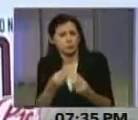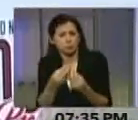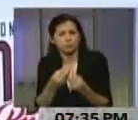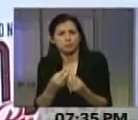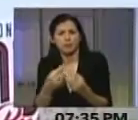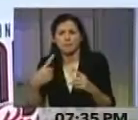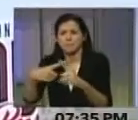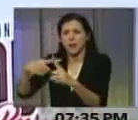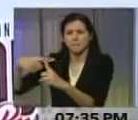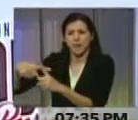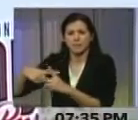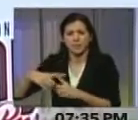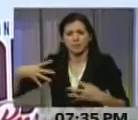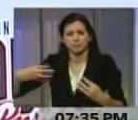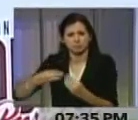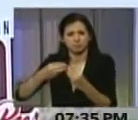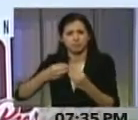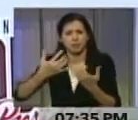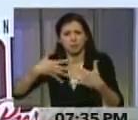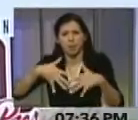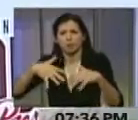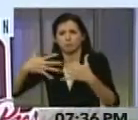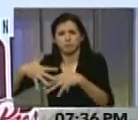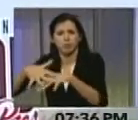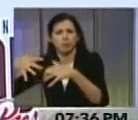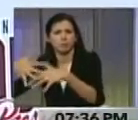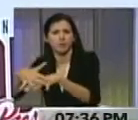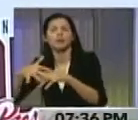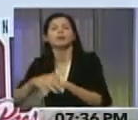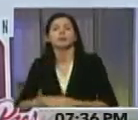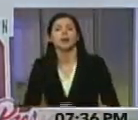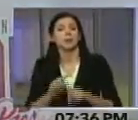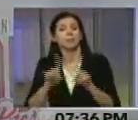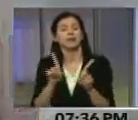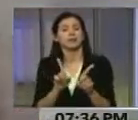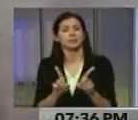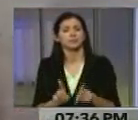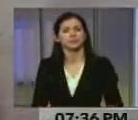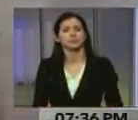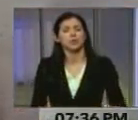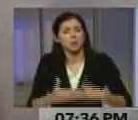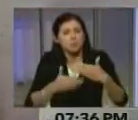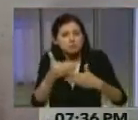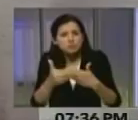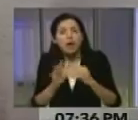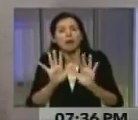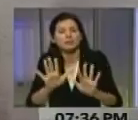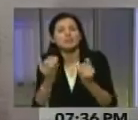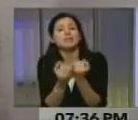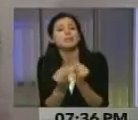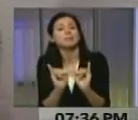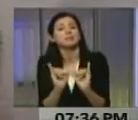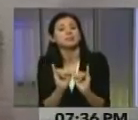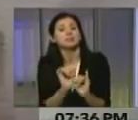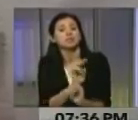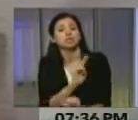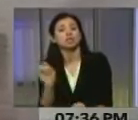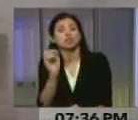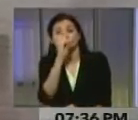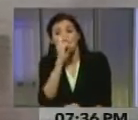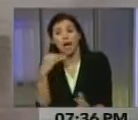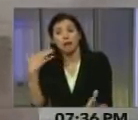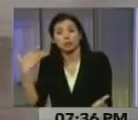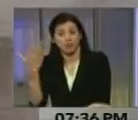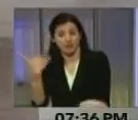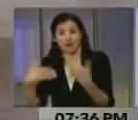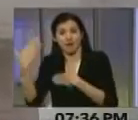en su forma de expresión. Pero sin lugar a dudas fue el proceso de independencia de hace 200 años que